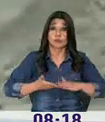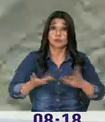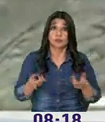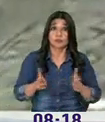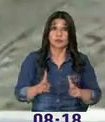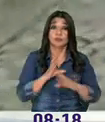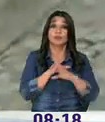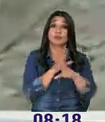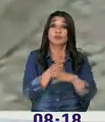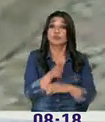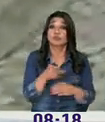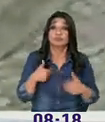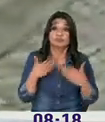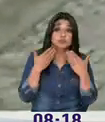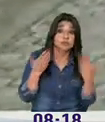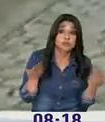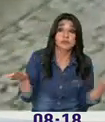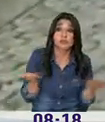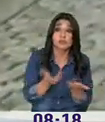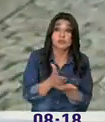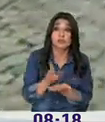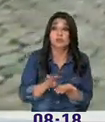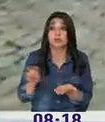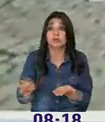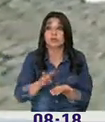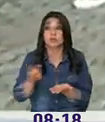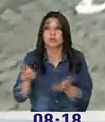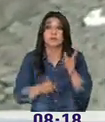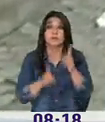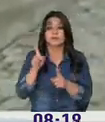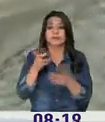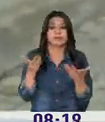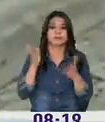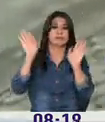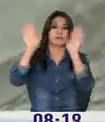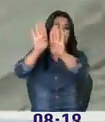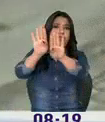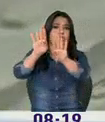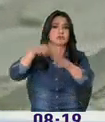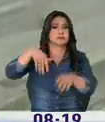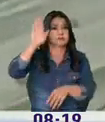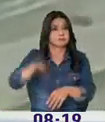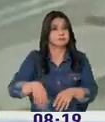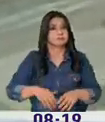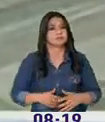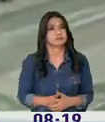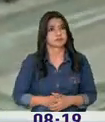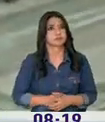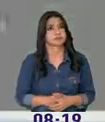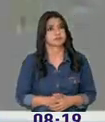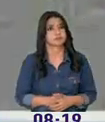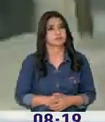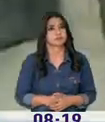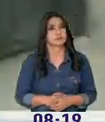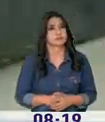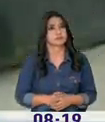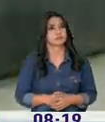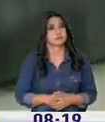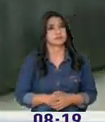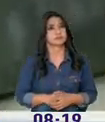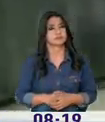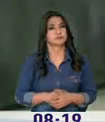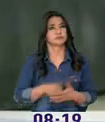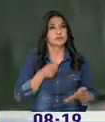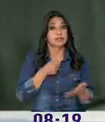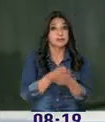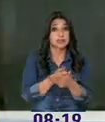al bus, para saber con seguridad dónde puede dejar a los moradores y dónde no está permitido parar. Inclusive para que no hayan accidentes,